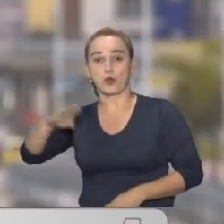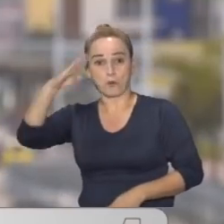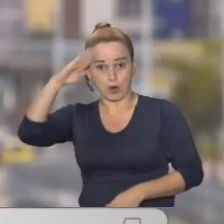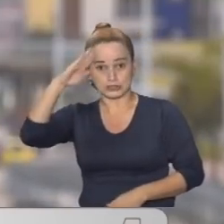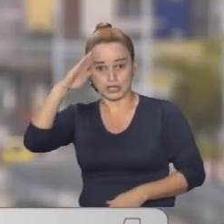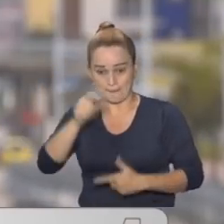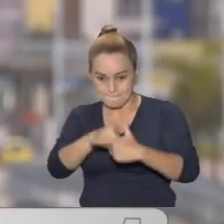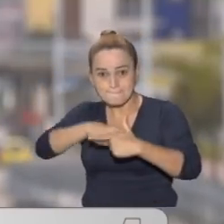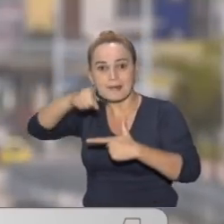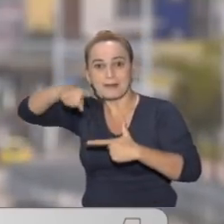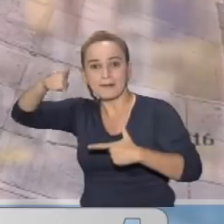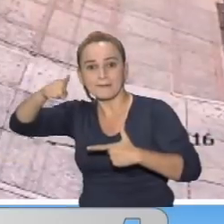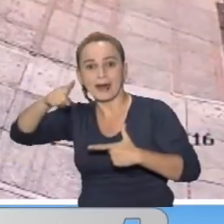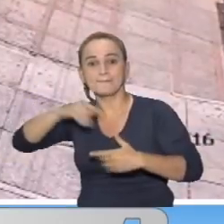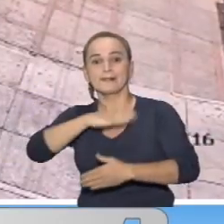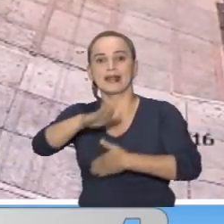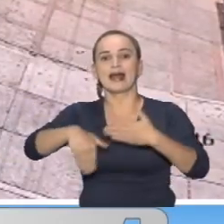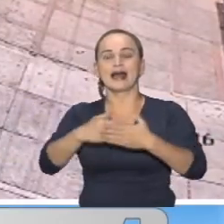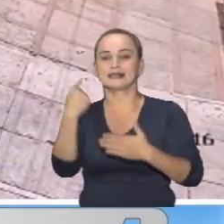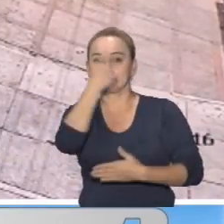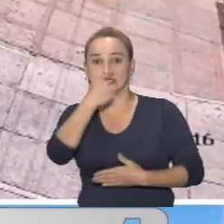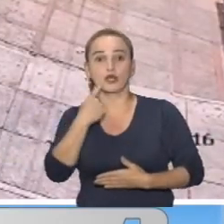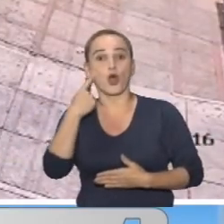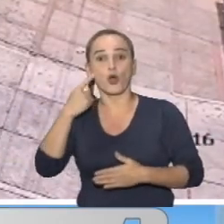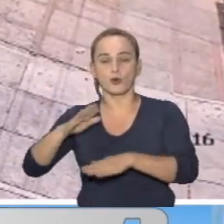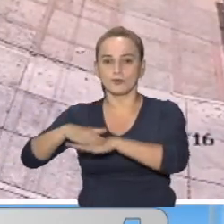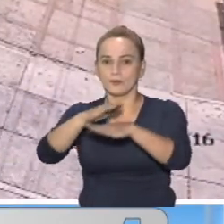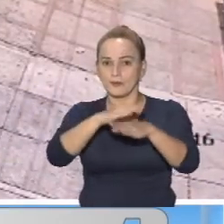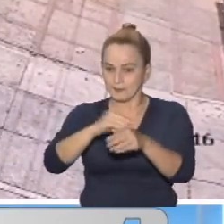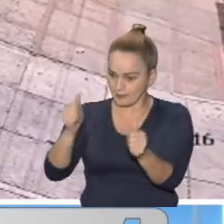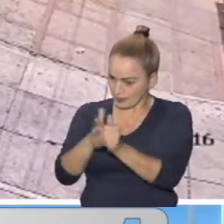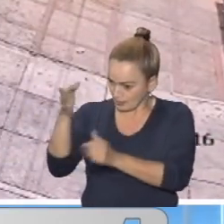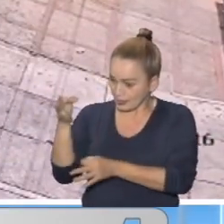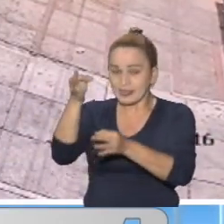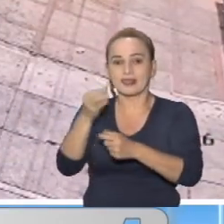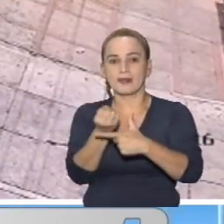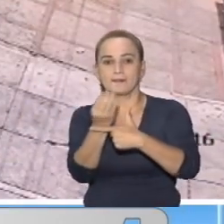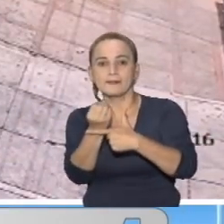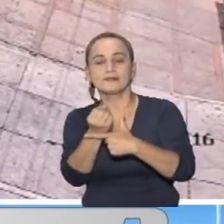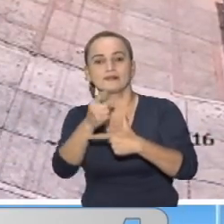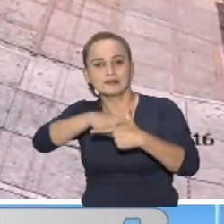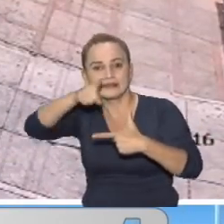actualizadas a septiembre. Atención a esta alarmante cifra.